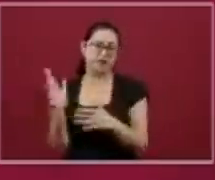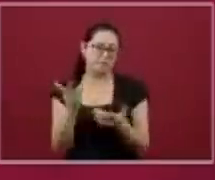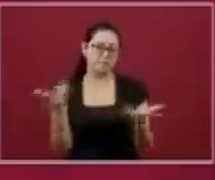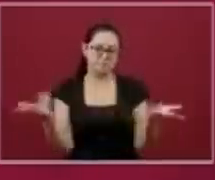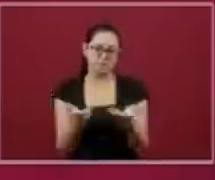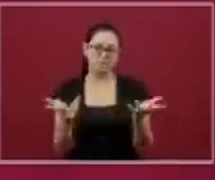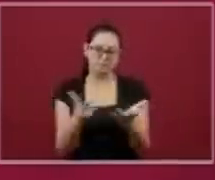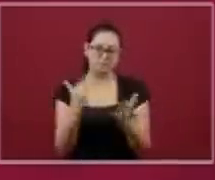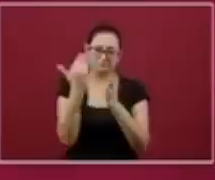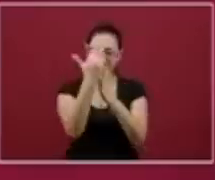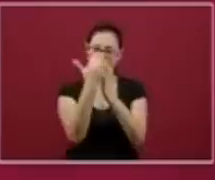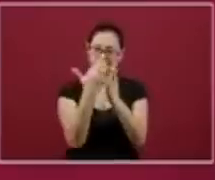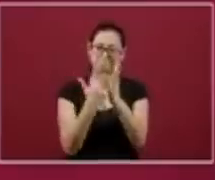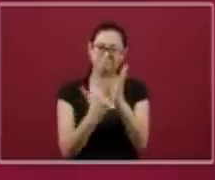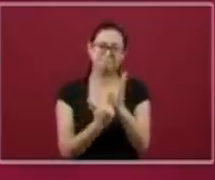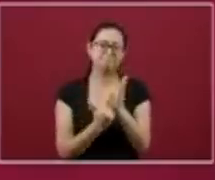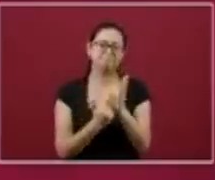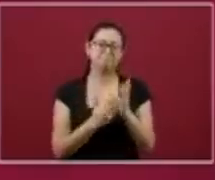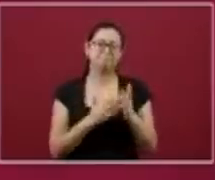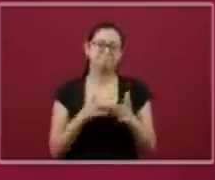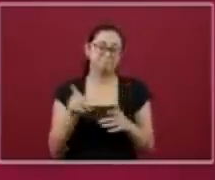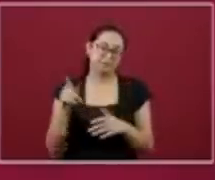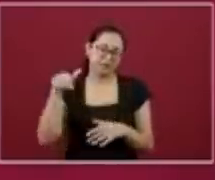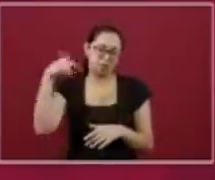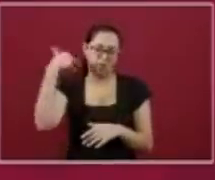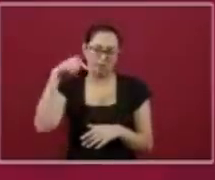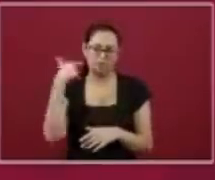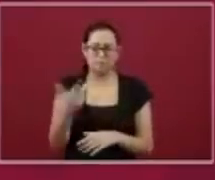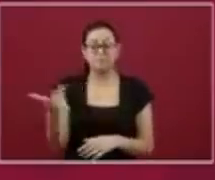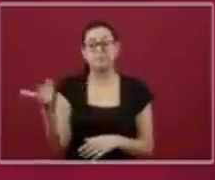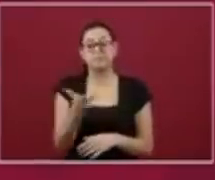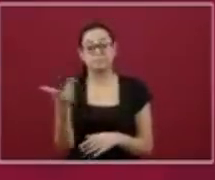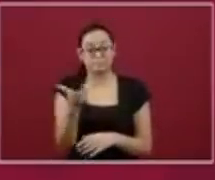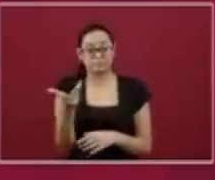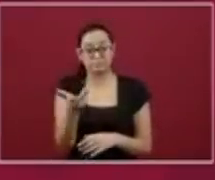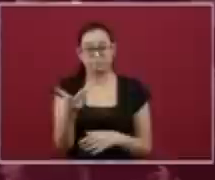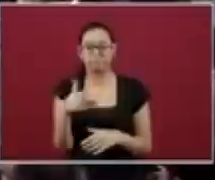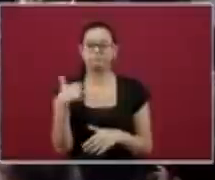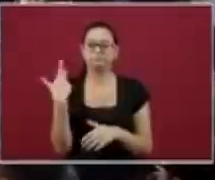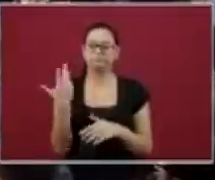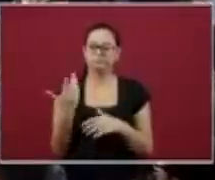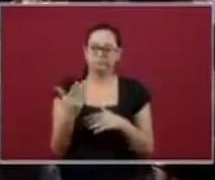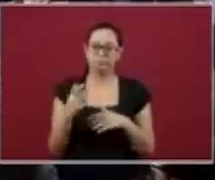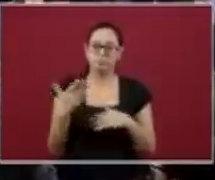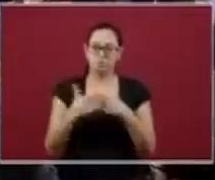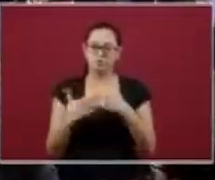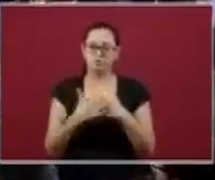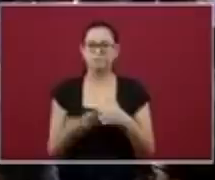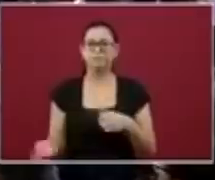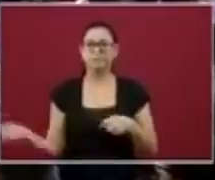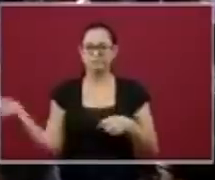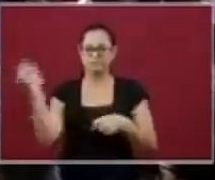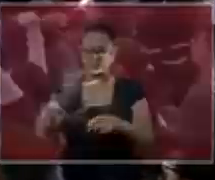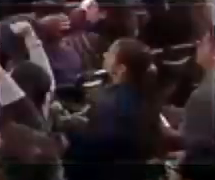caso, en el caso de Guadalajara. Eso lo vamos a dar a conocer la semana próxima.